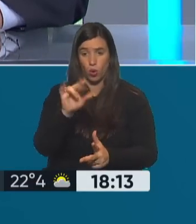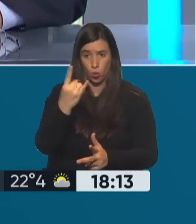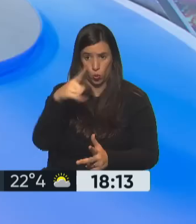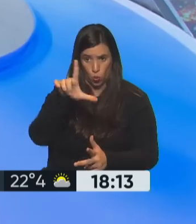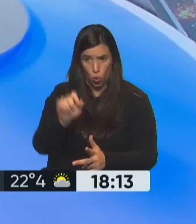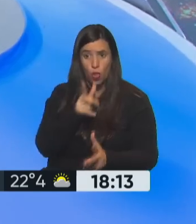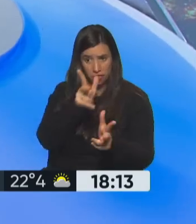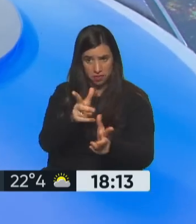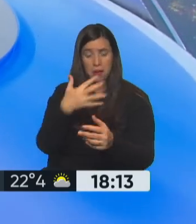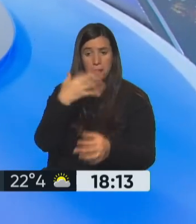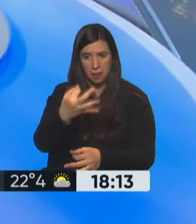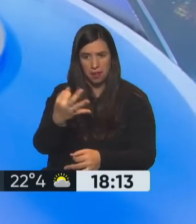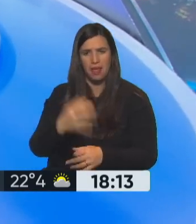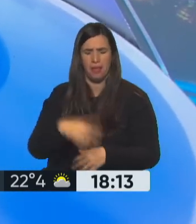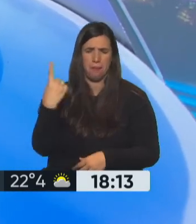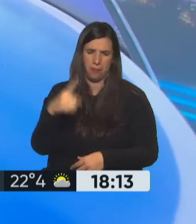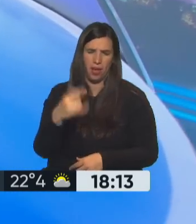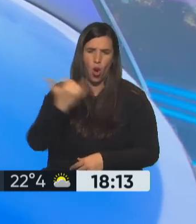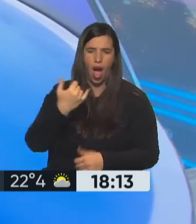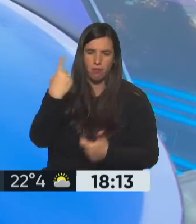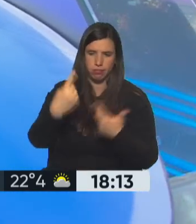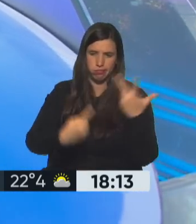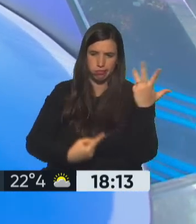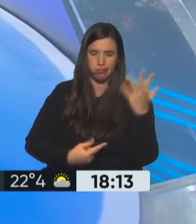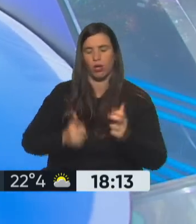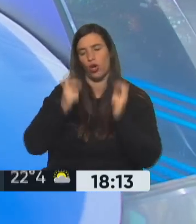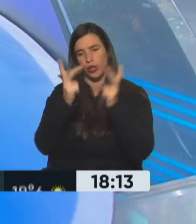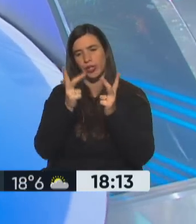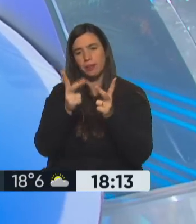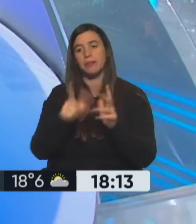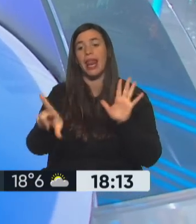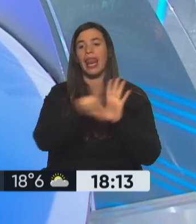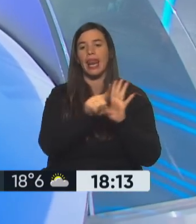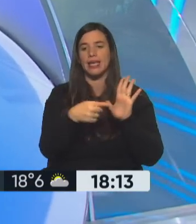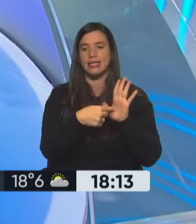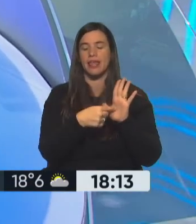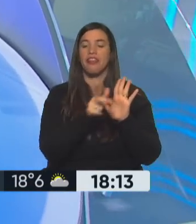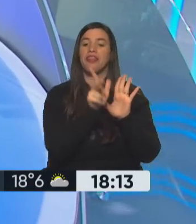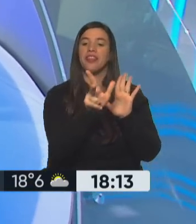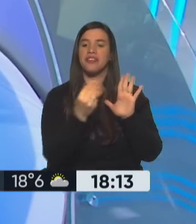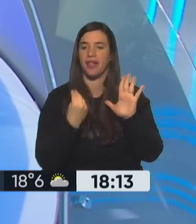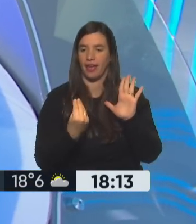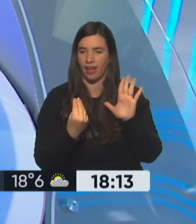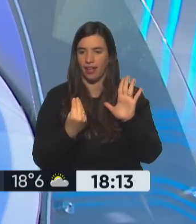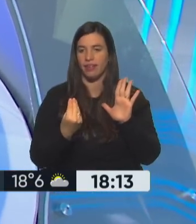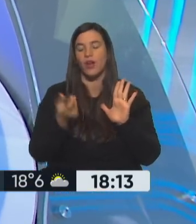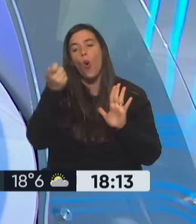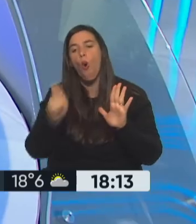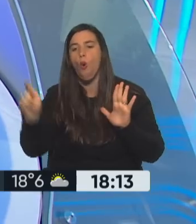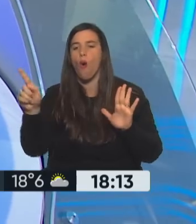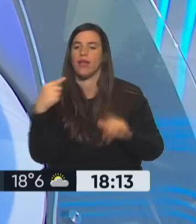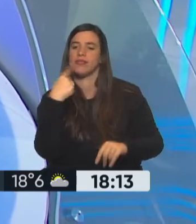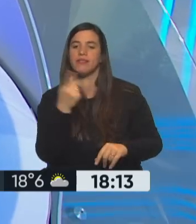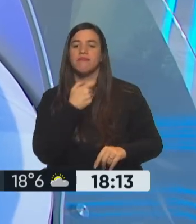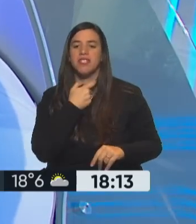contado en infinidad de oportunidades aquí. Las leyes dicen lo que los jueces quieren que digan. Bien interesante. Y la Constitución